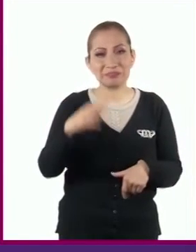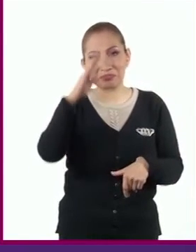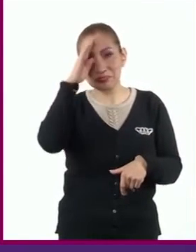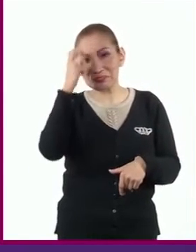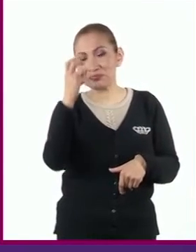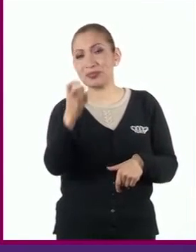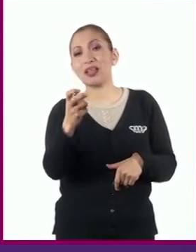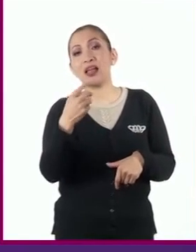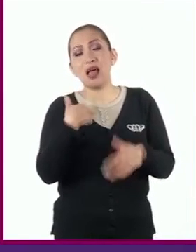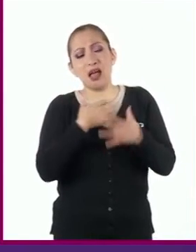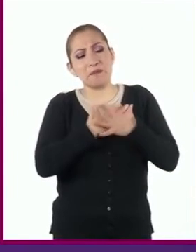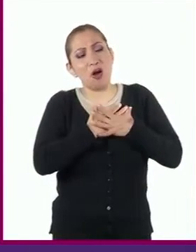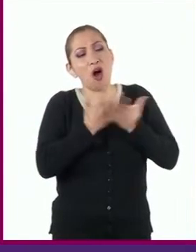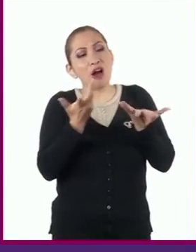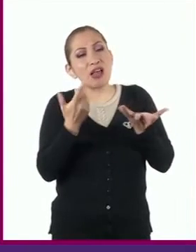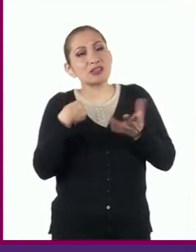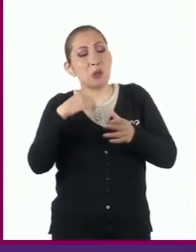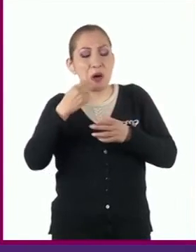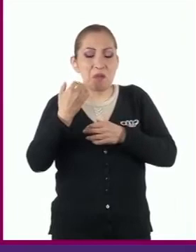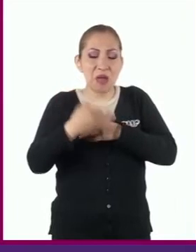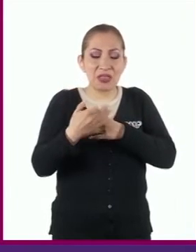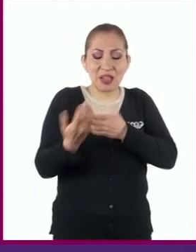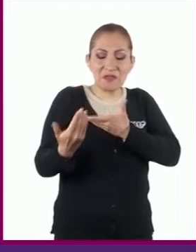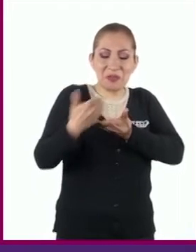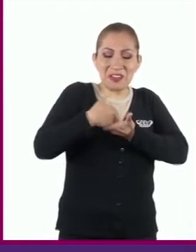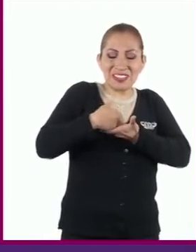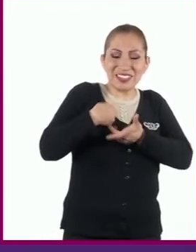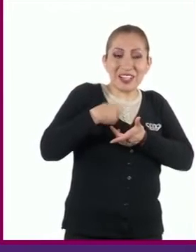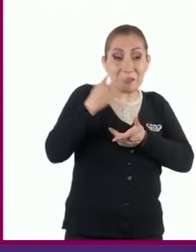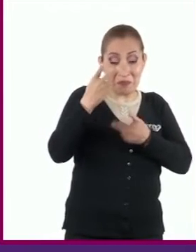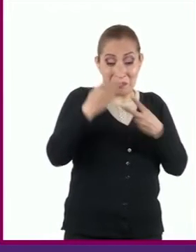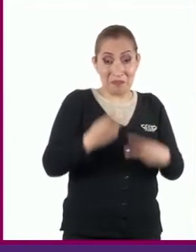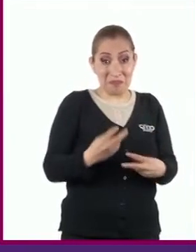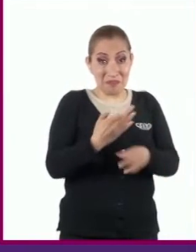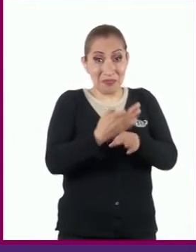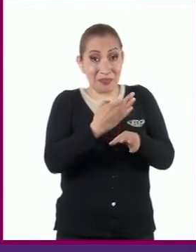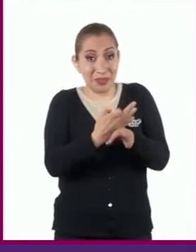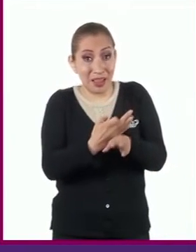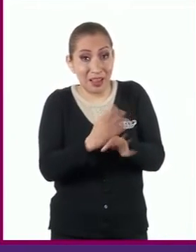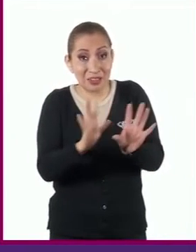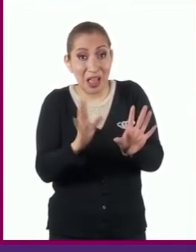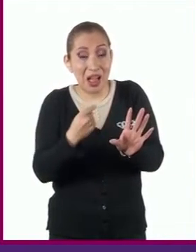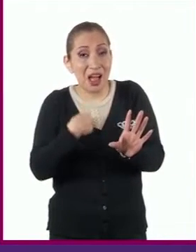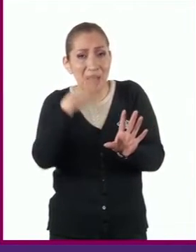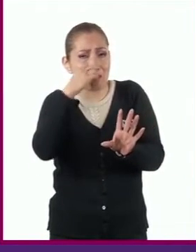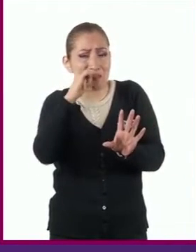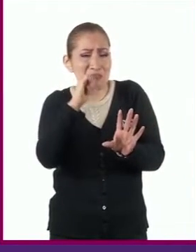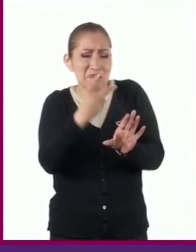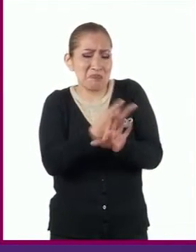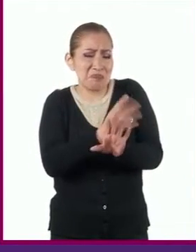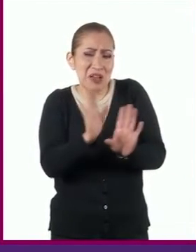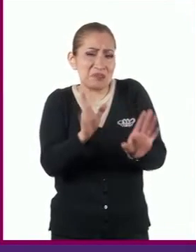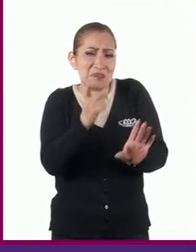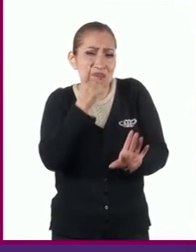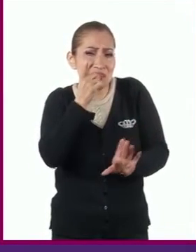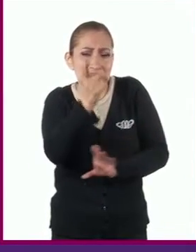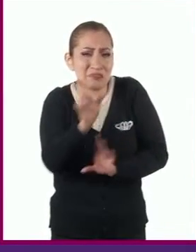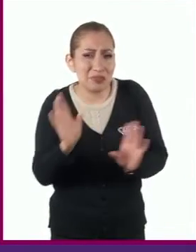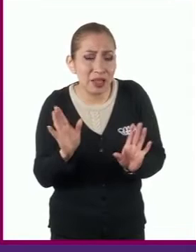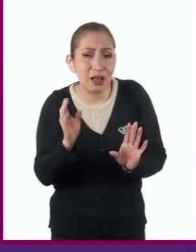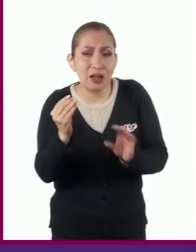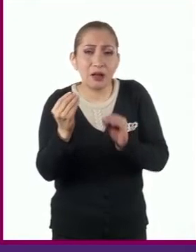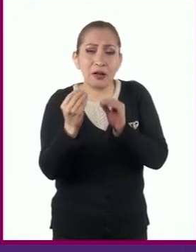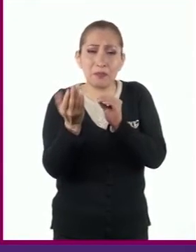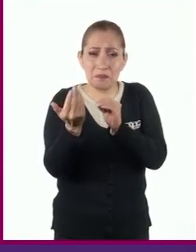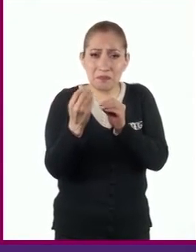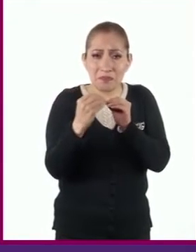eso? El amor es un huésped que importuna. Mírame cómo estoy, ya sin ninguna tristeza que decirte. Dame un